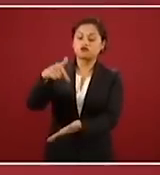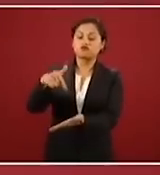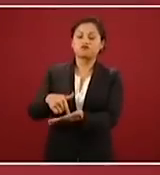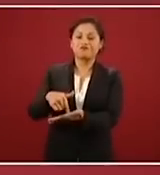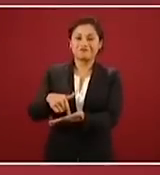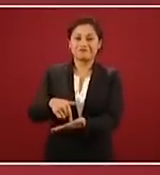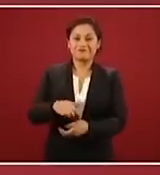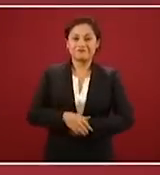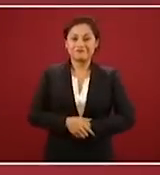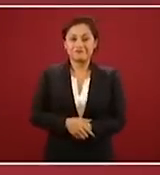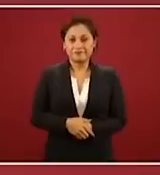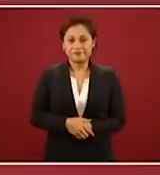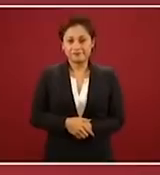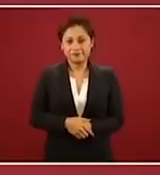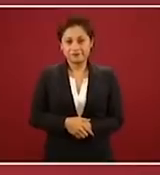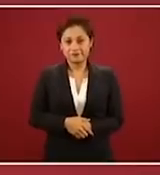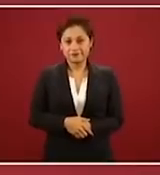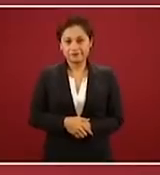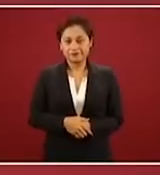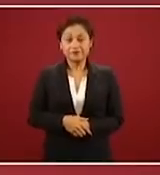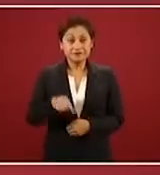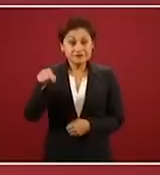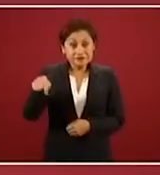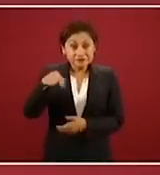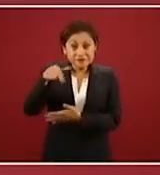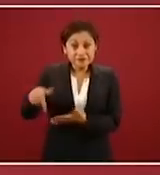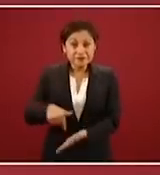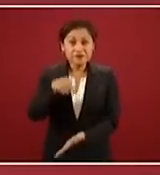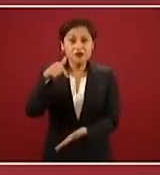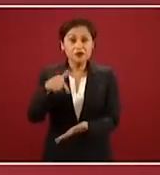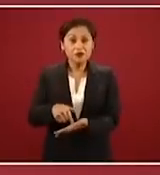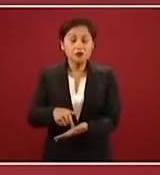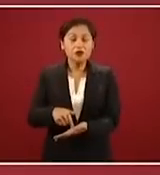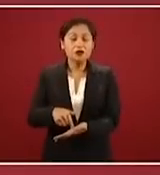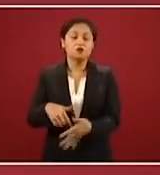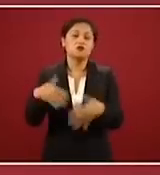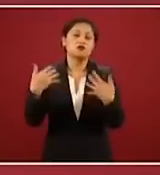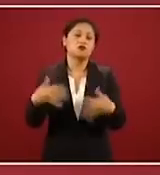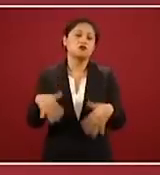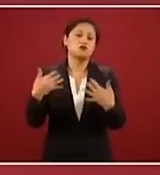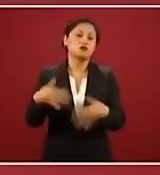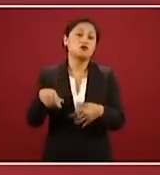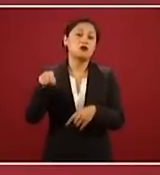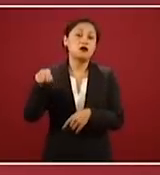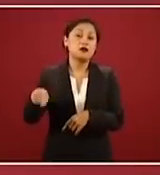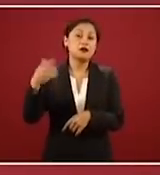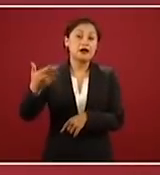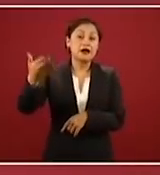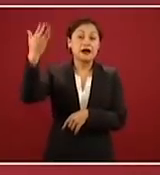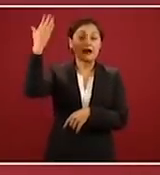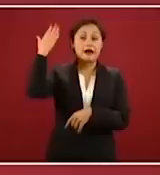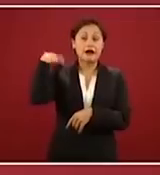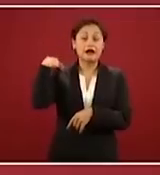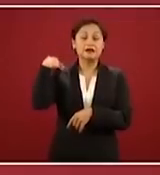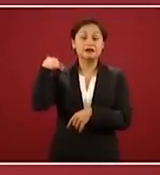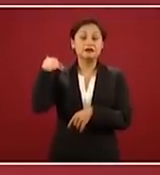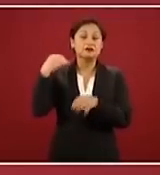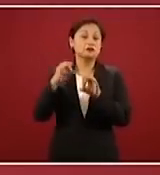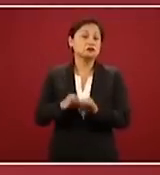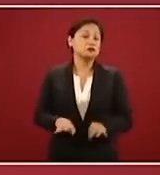precisamente en donde se llevó a cabo tan importante evento.